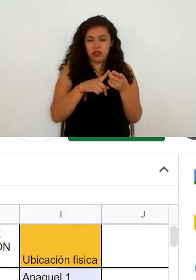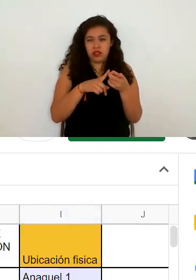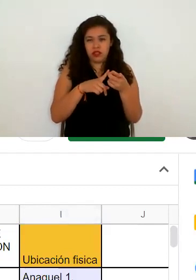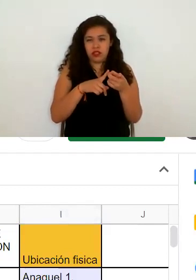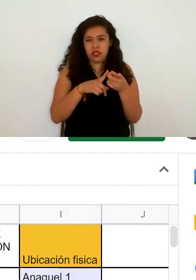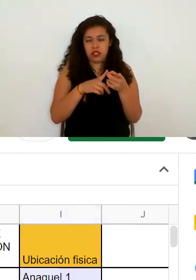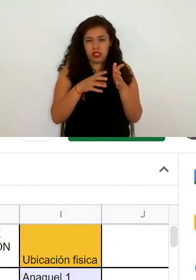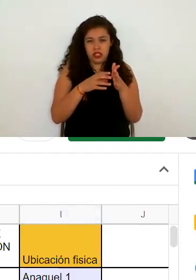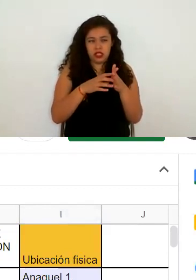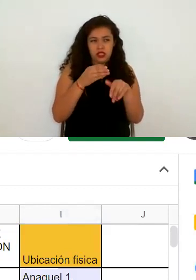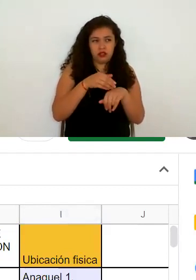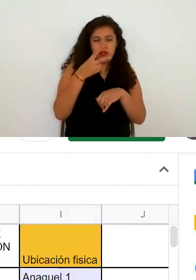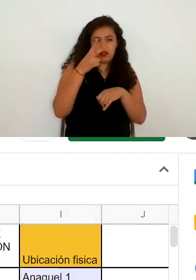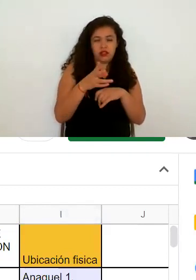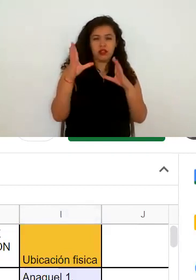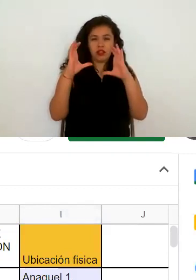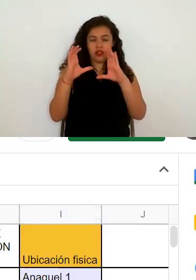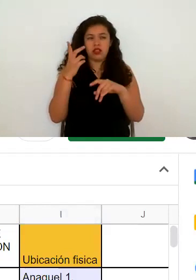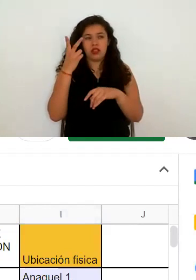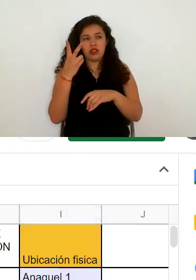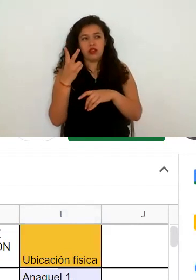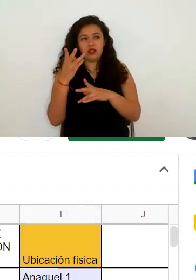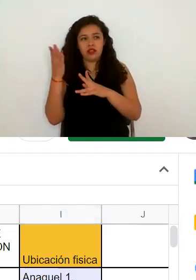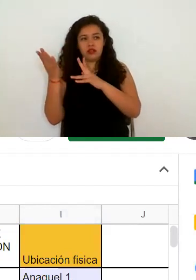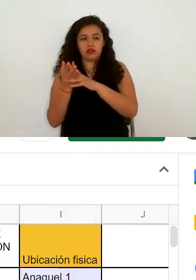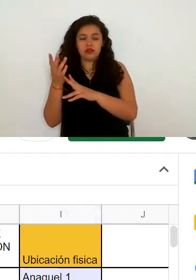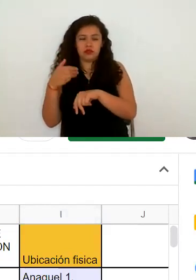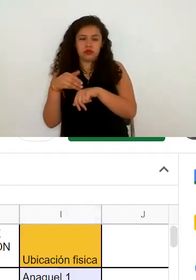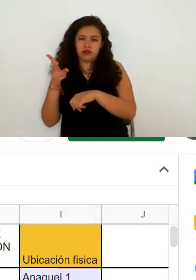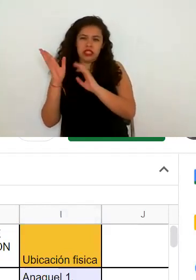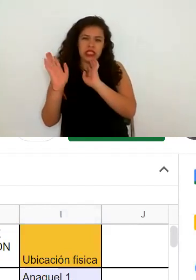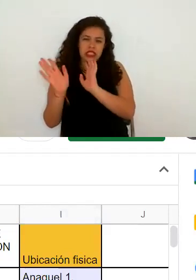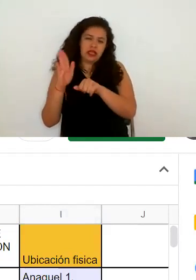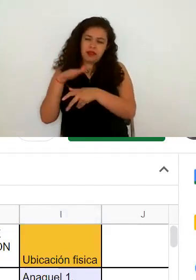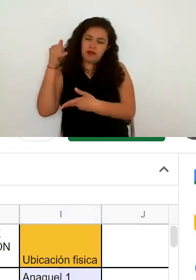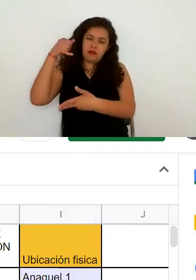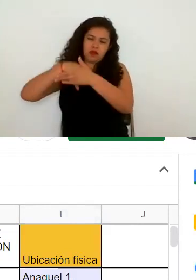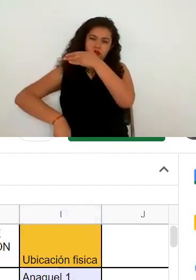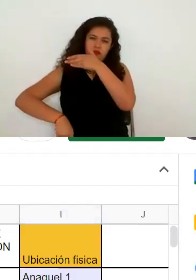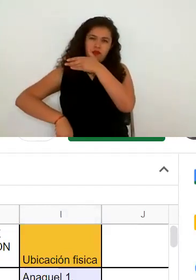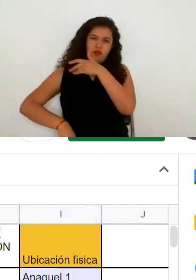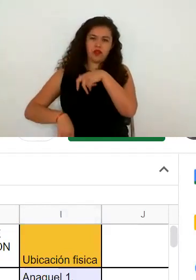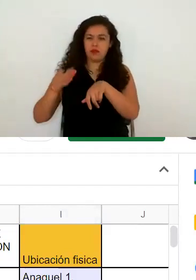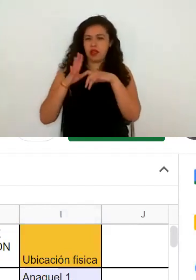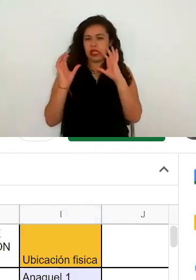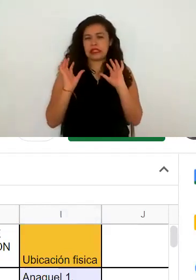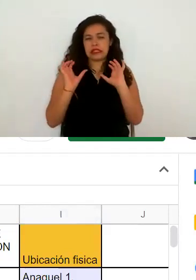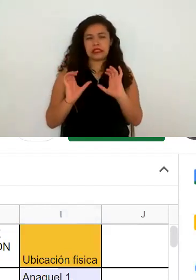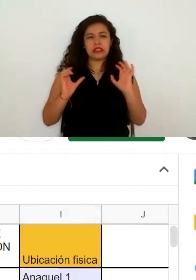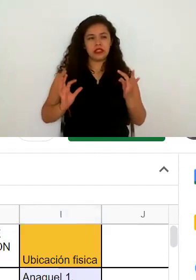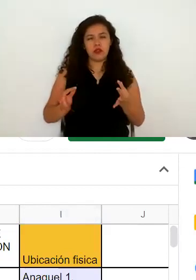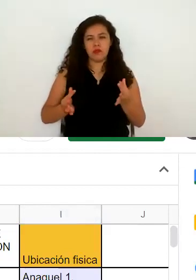2, anaquel 1, entrepaño 2. Pero bueno, esa es una ya más de ser más cuidadosos, más